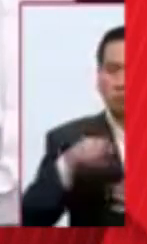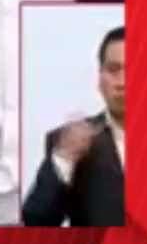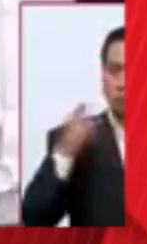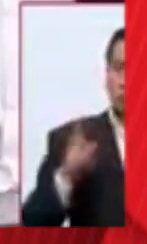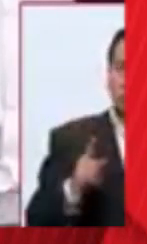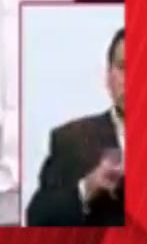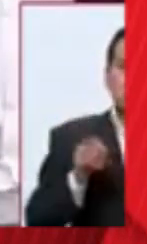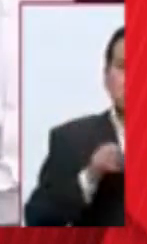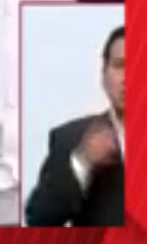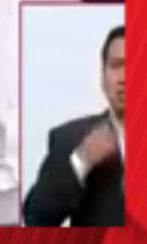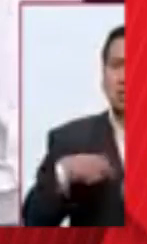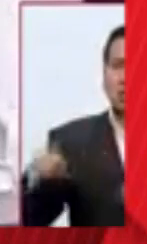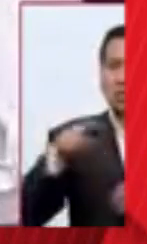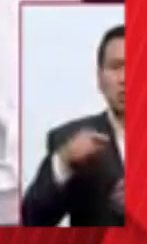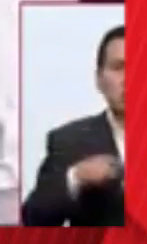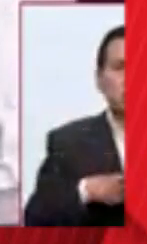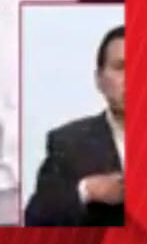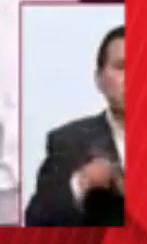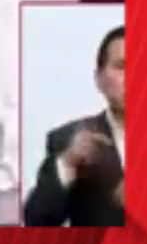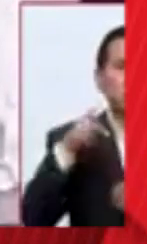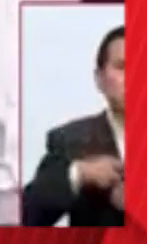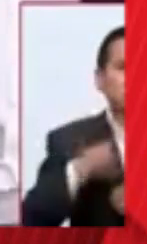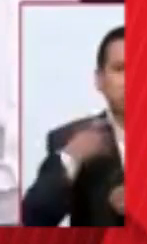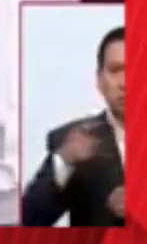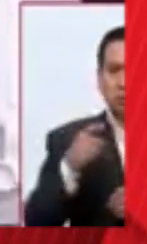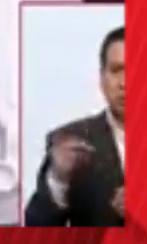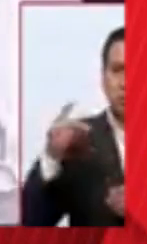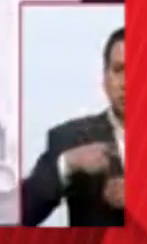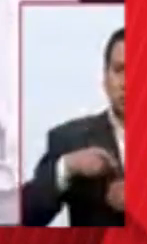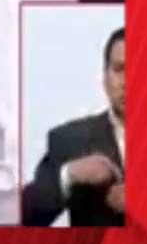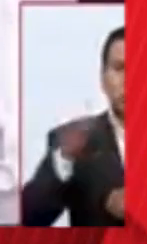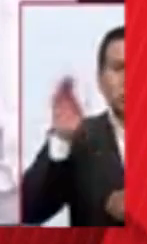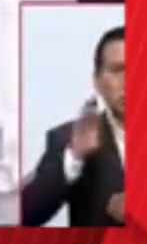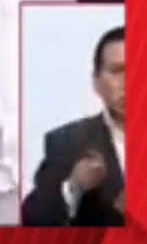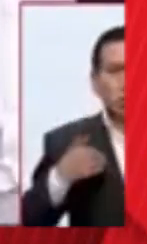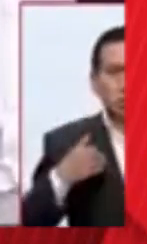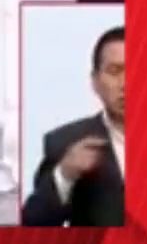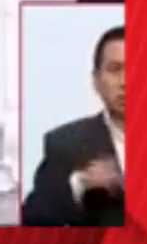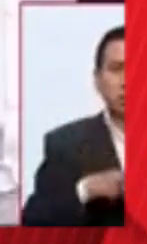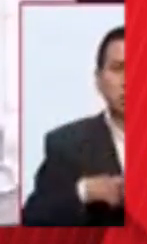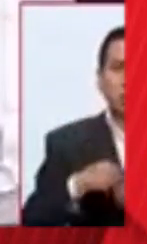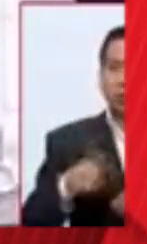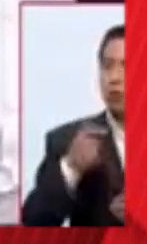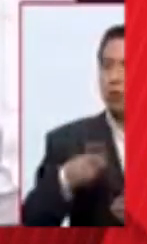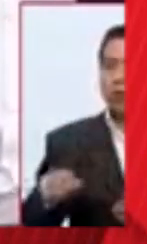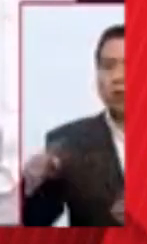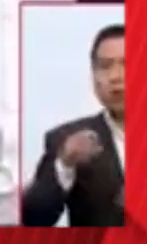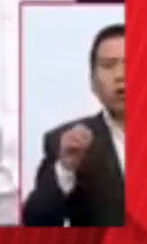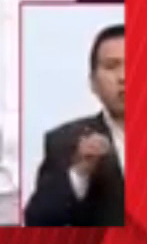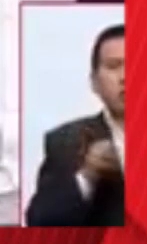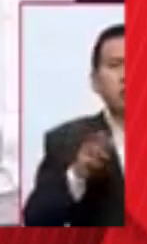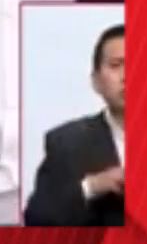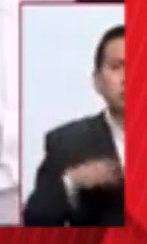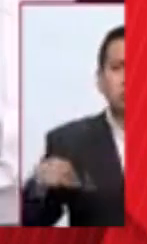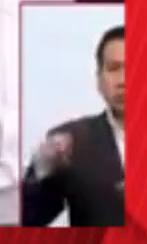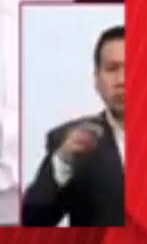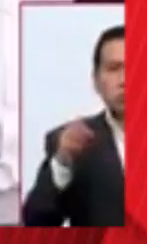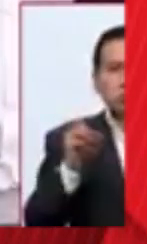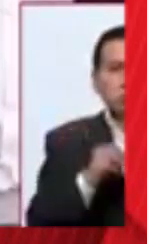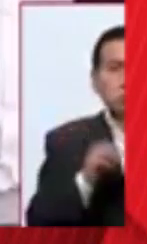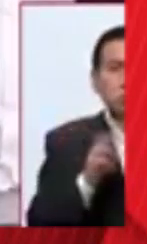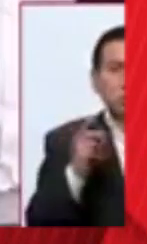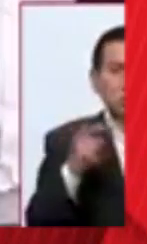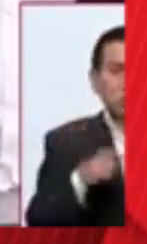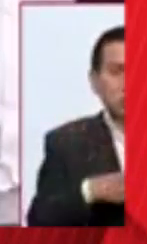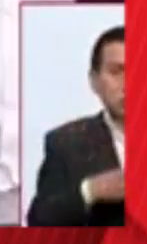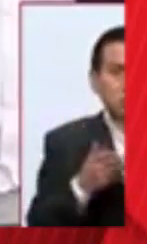develadores de quienes más han participado? Se habla de la participación de Brasil y de otros involucrados en este